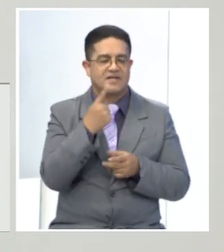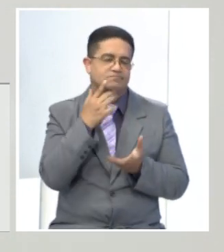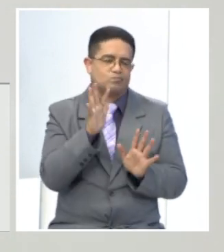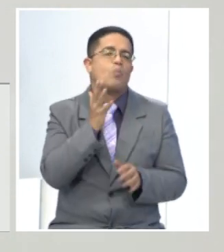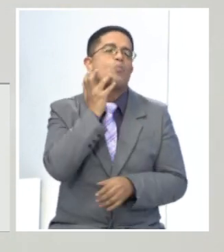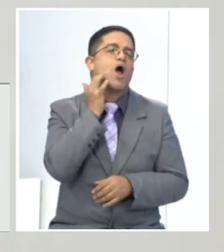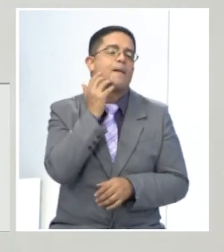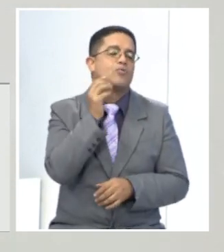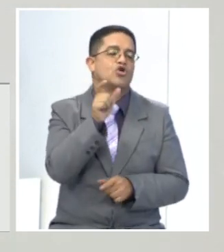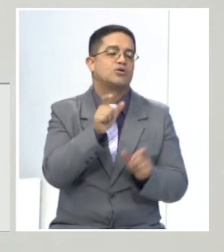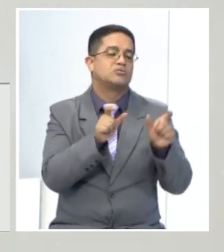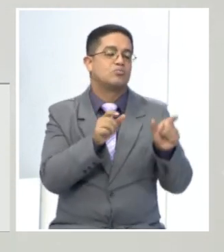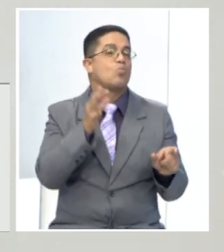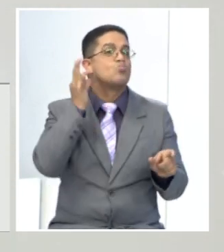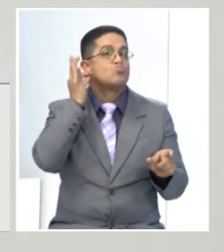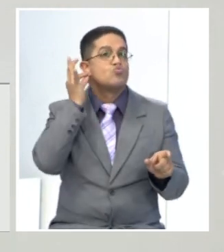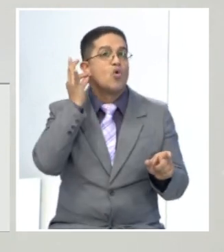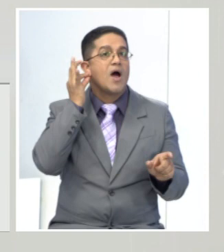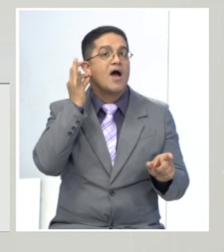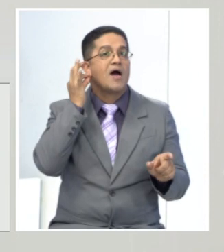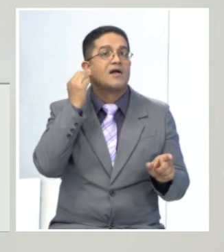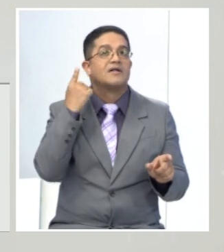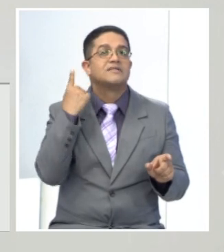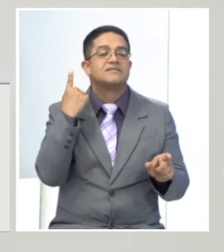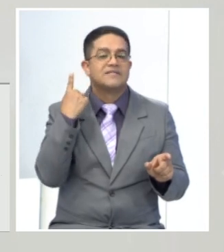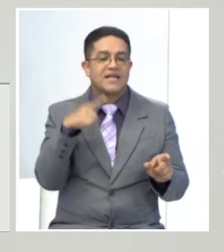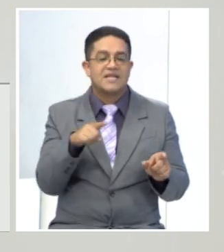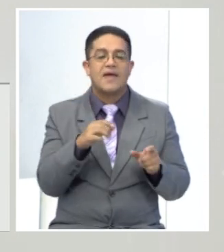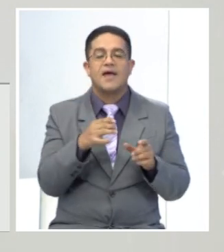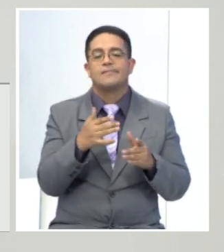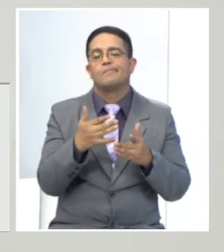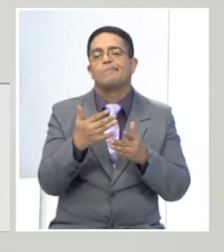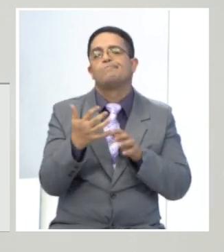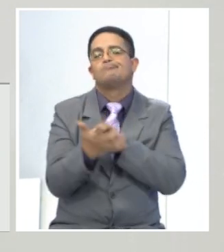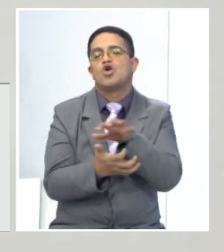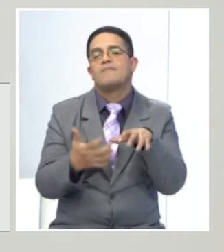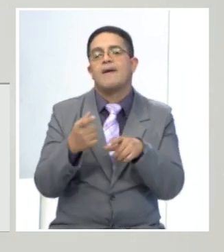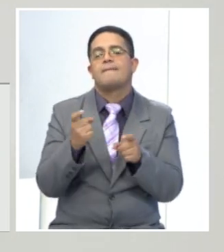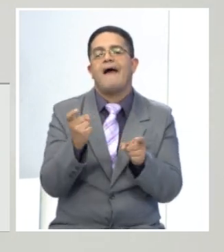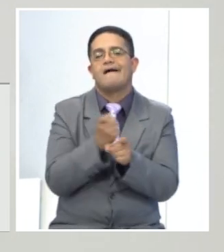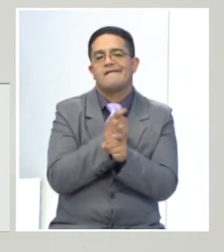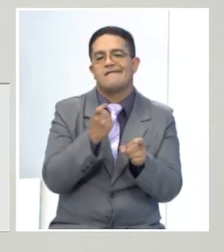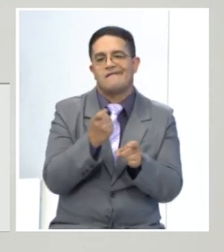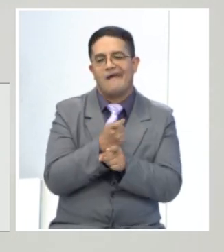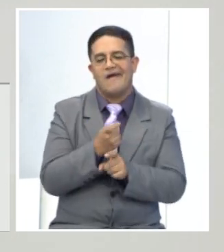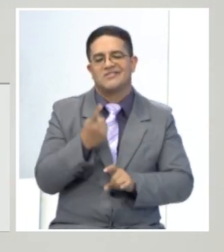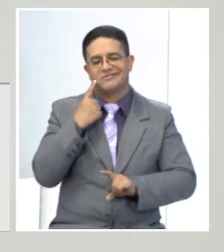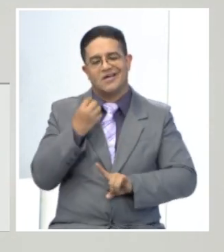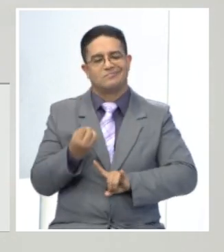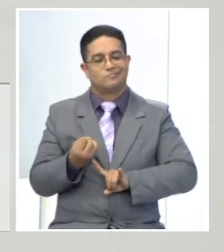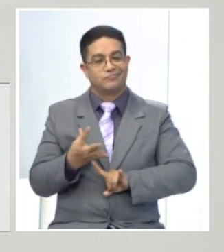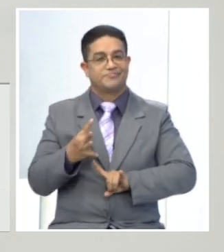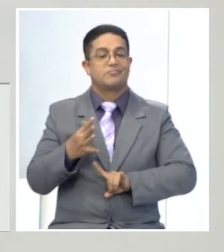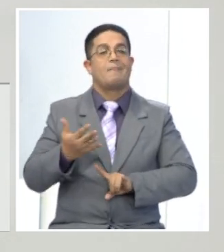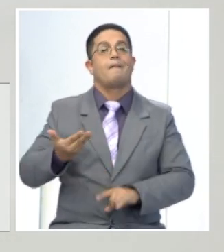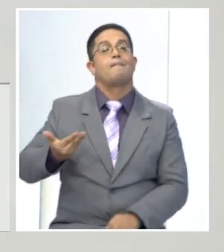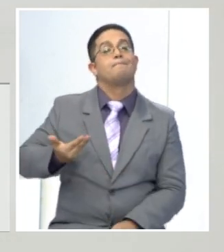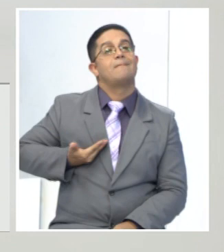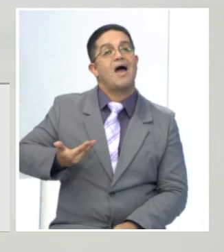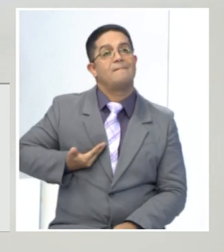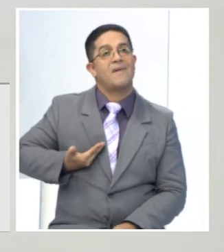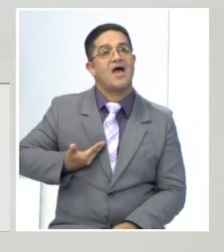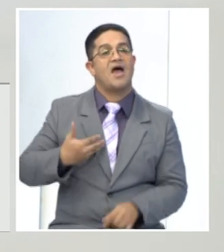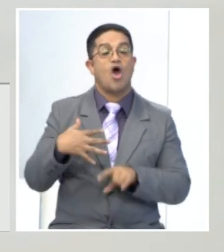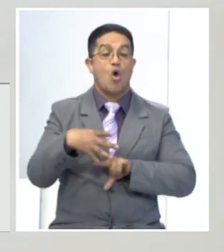ejemplo, pacientes que sufrieron de problemas oncológicos, cáncer a nivel de ovario, endometrio, mama, útero,